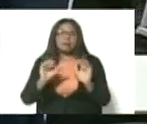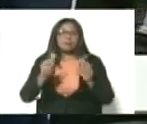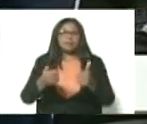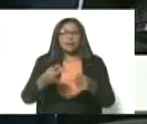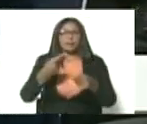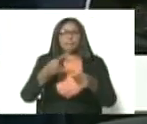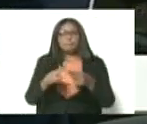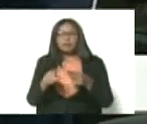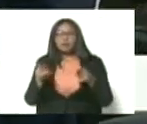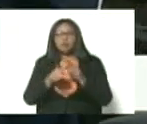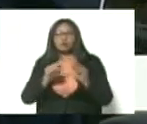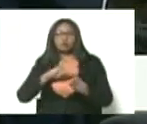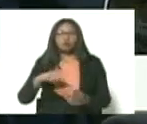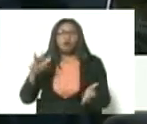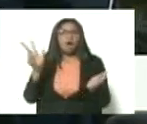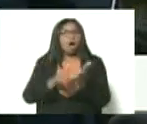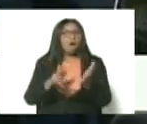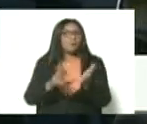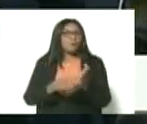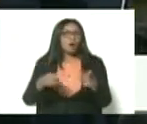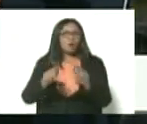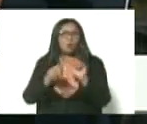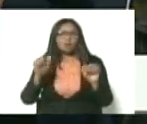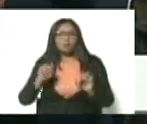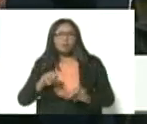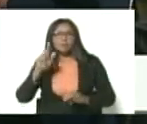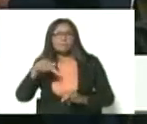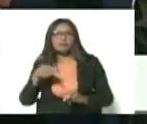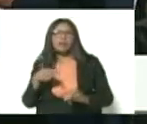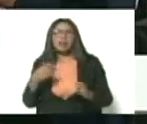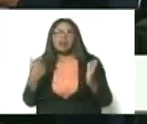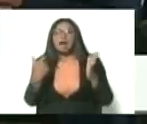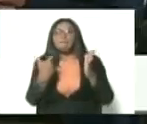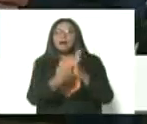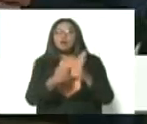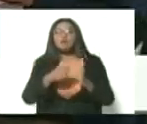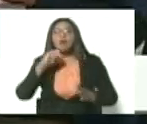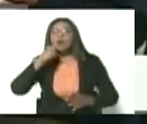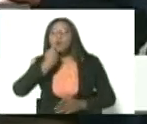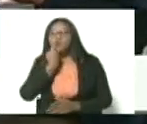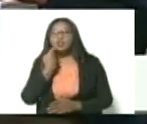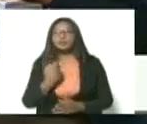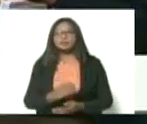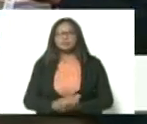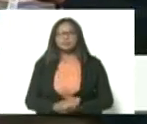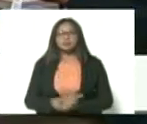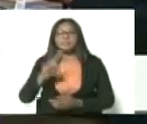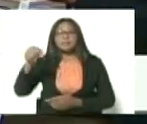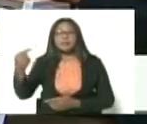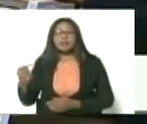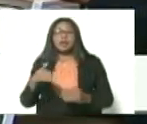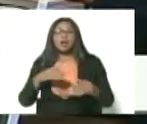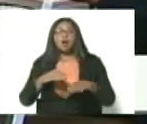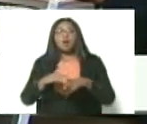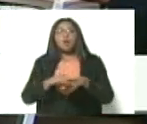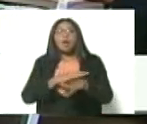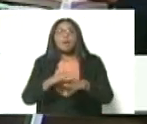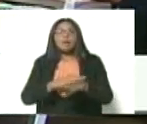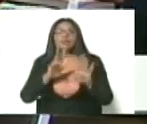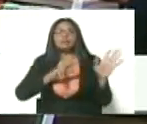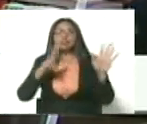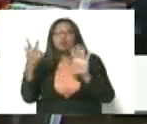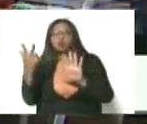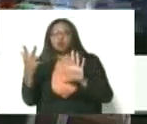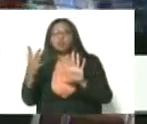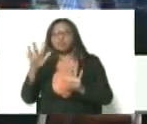bueno, hemos aprobado la vacuna Sputnik V. Mañana, jueves 18 de febrero, arrancamos la